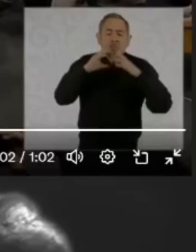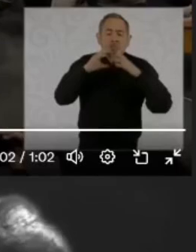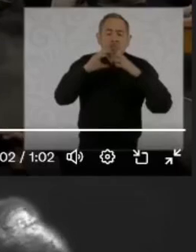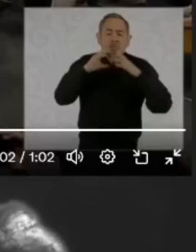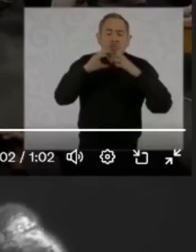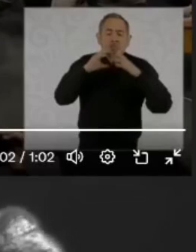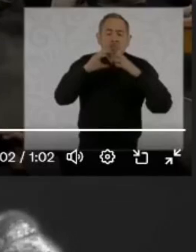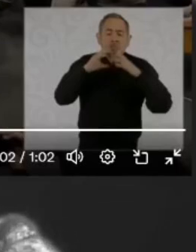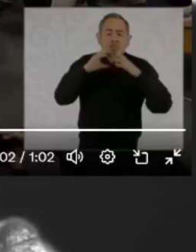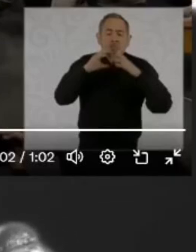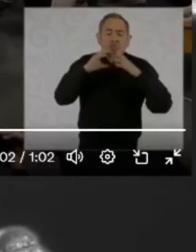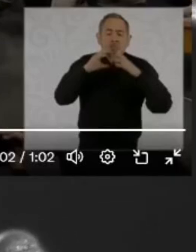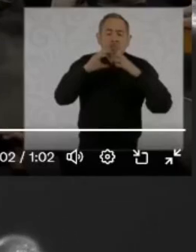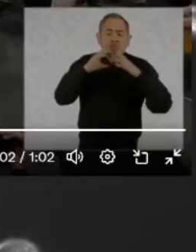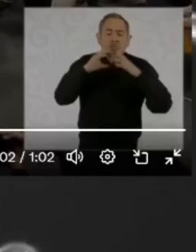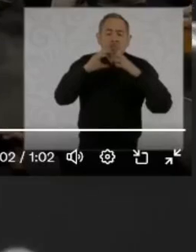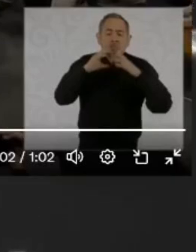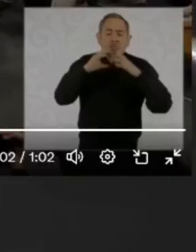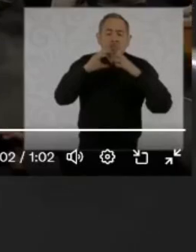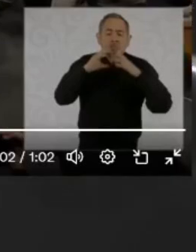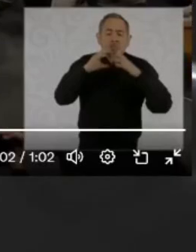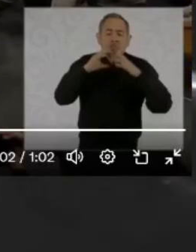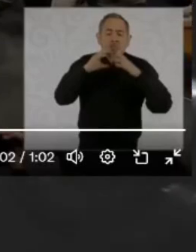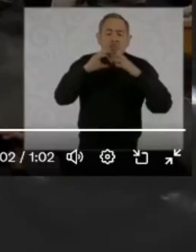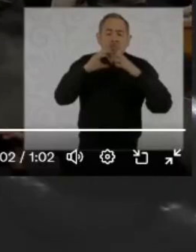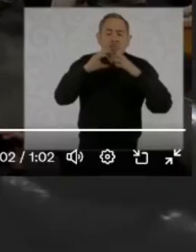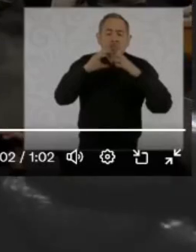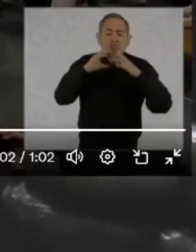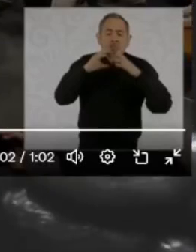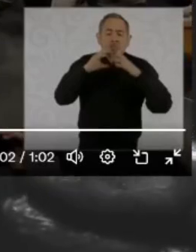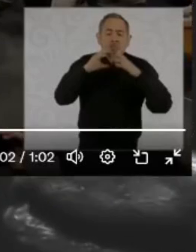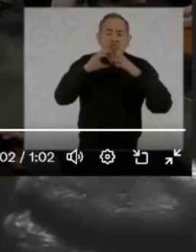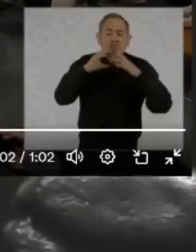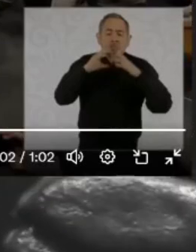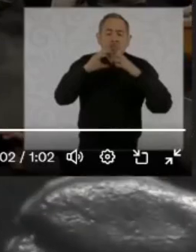bonito, pues. Son lugares de esas haciendas que